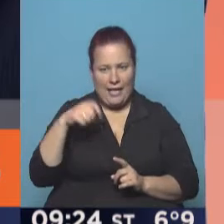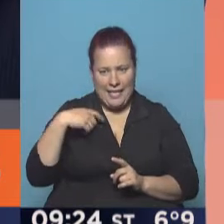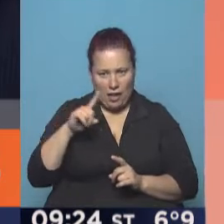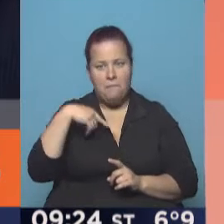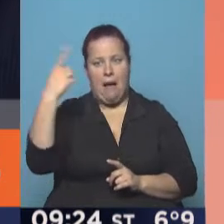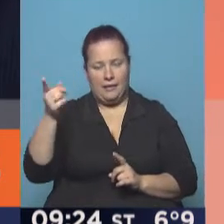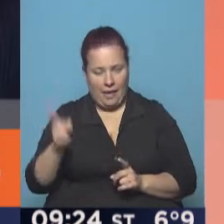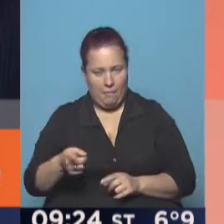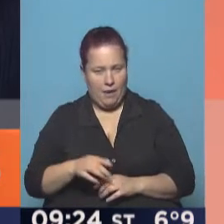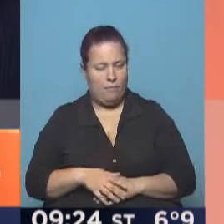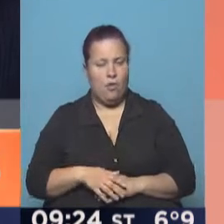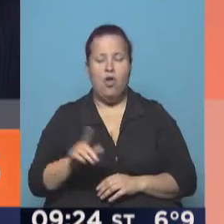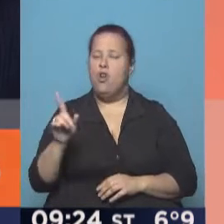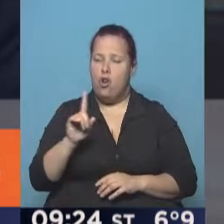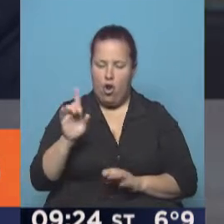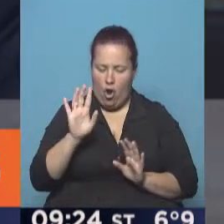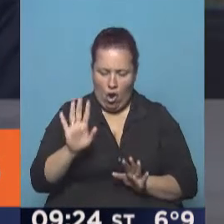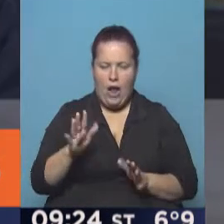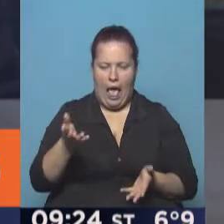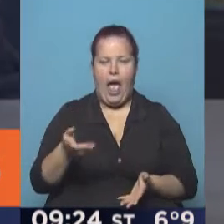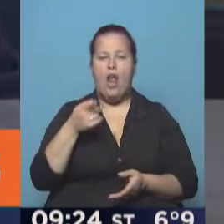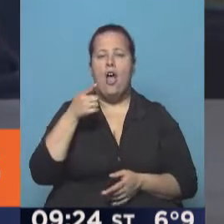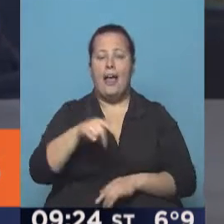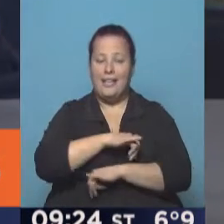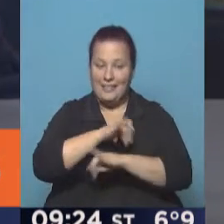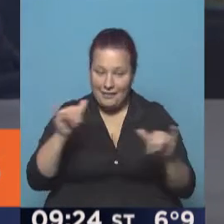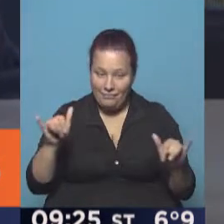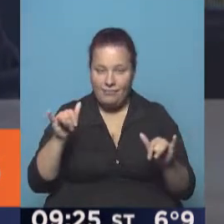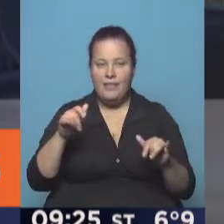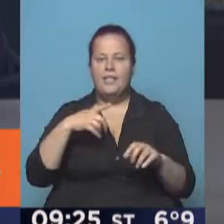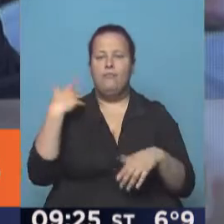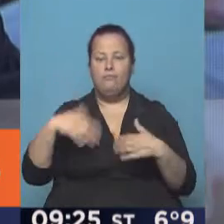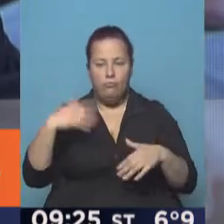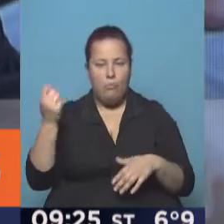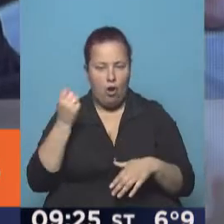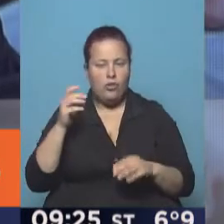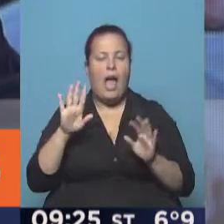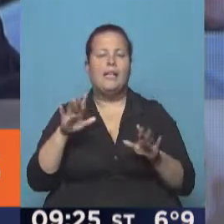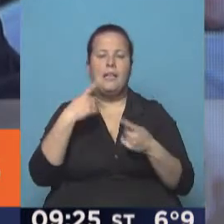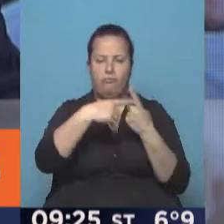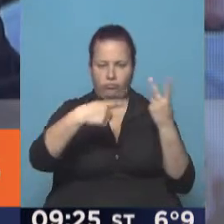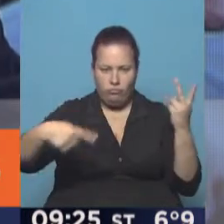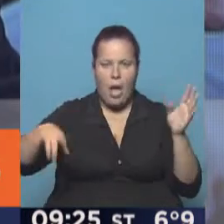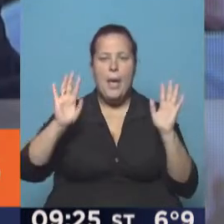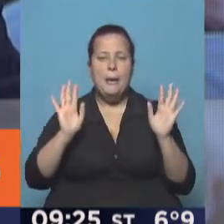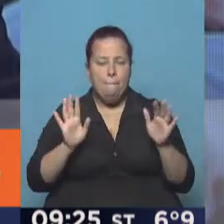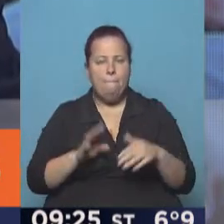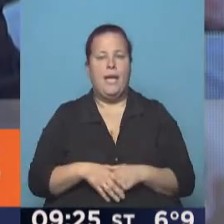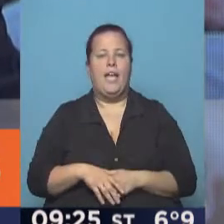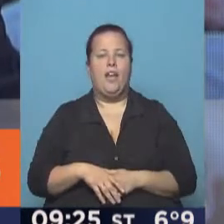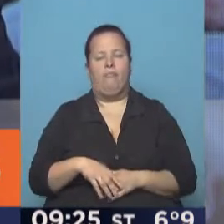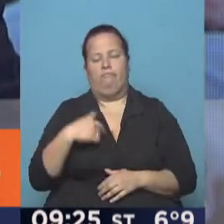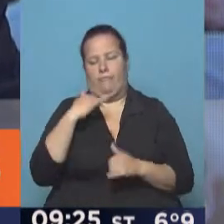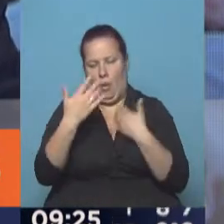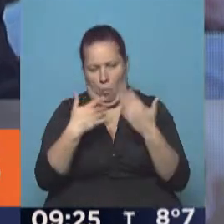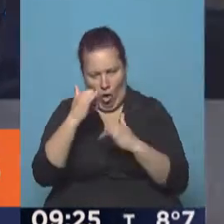sindicales. No, por supuesto, este anuncio es un anuncio muy amplio, pero les podría decir